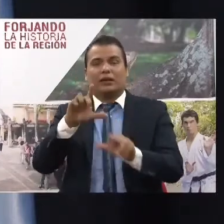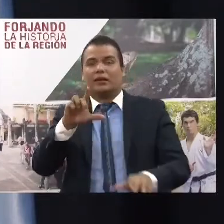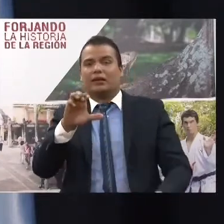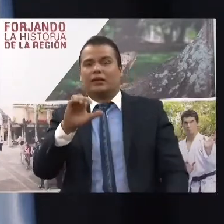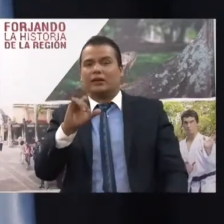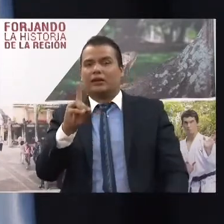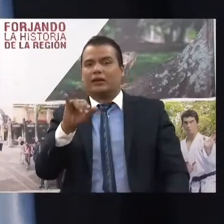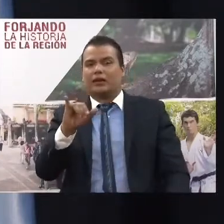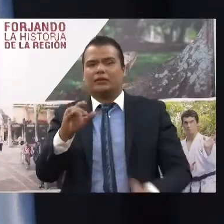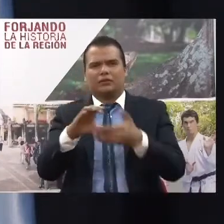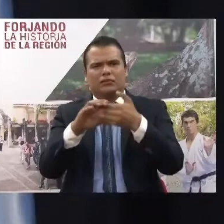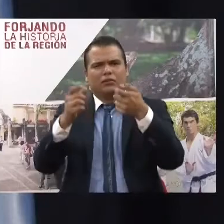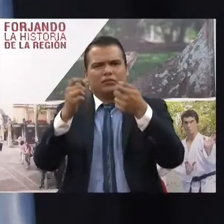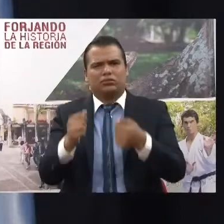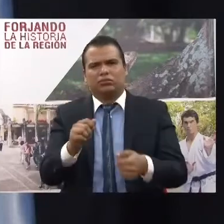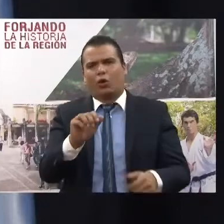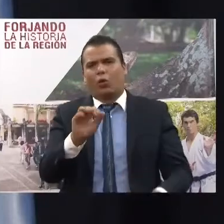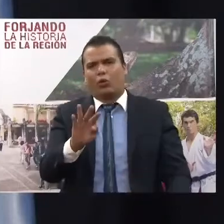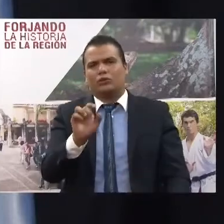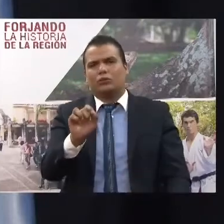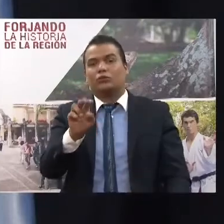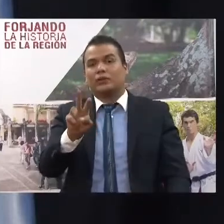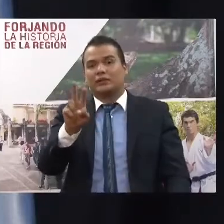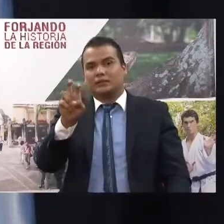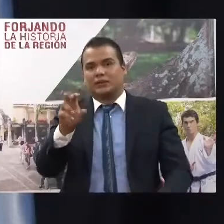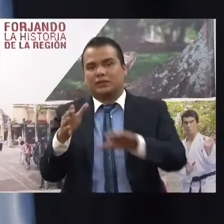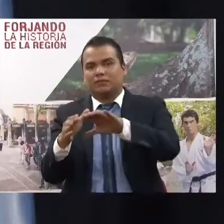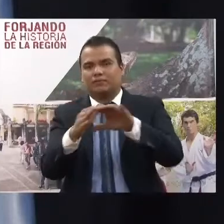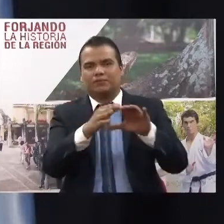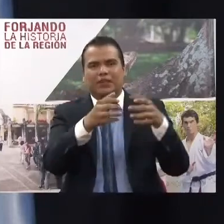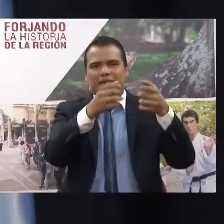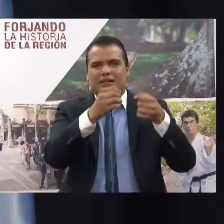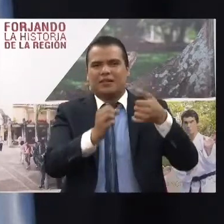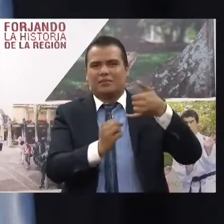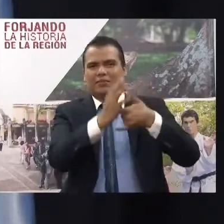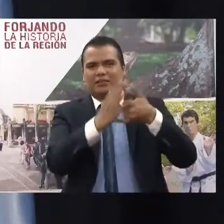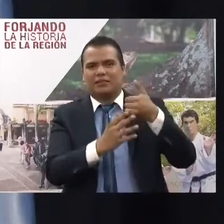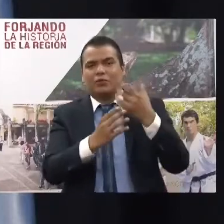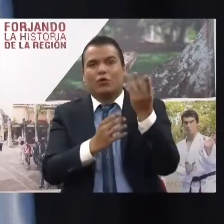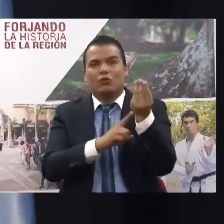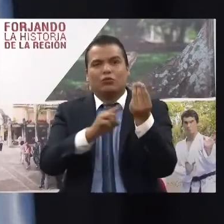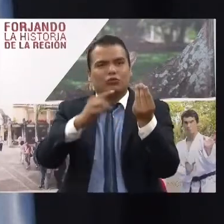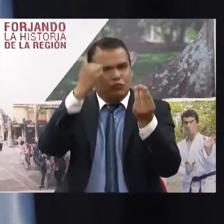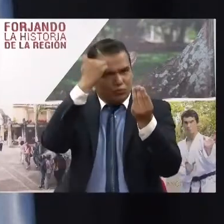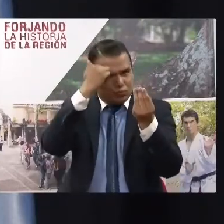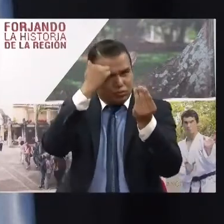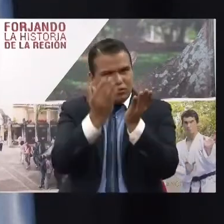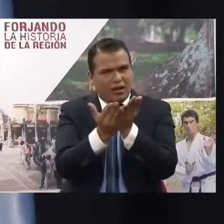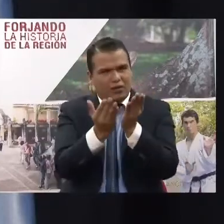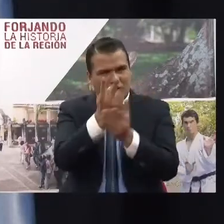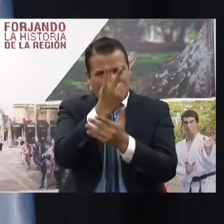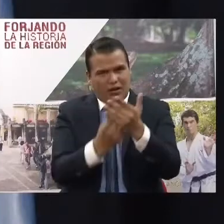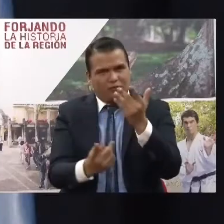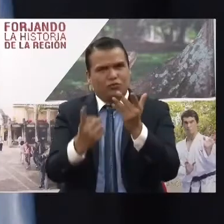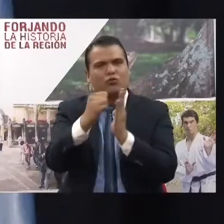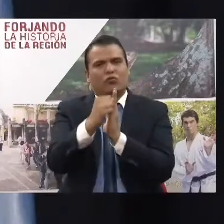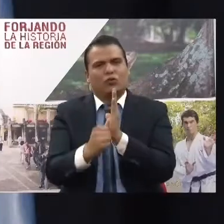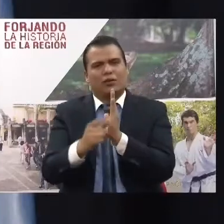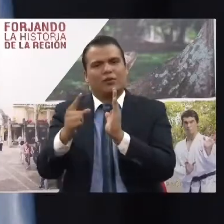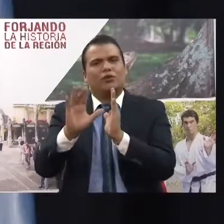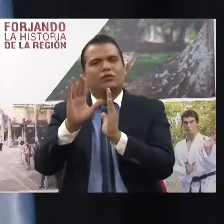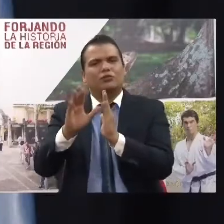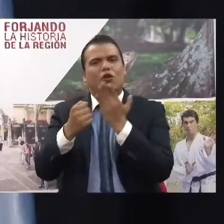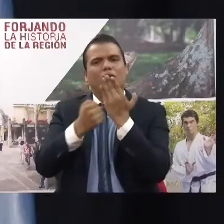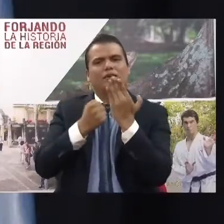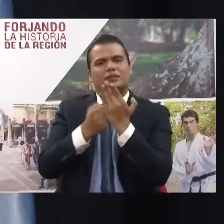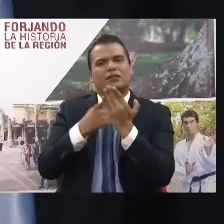de 4.27. De la sede Pacífico, del Instituto de Educación y Pedagogía, del programa Licenciatura en Educación Básica